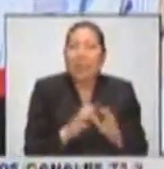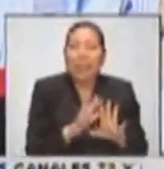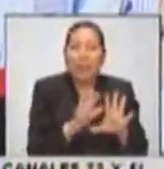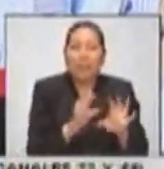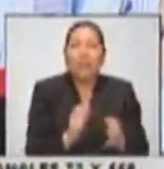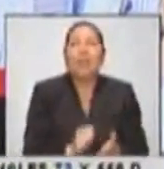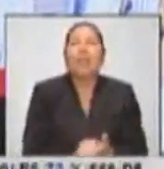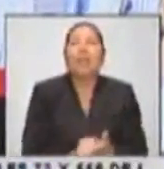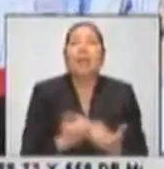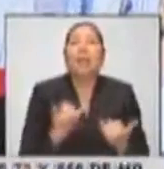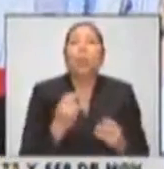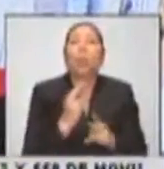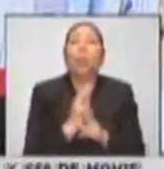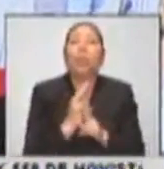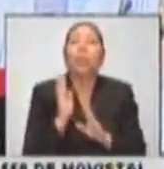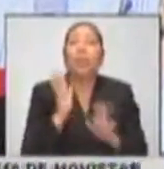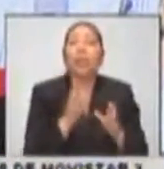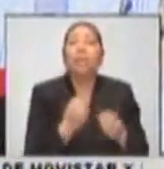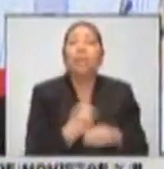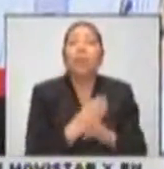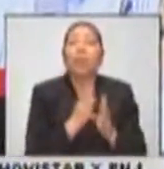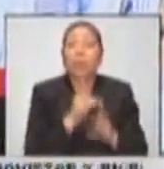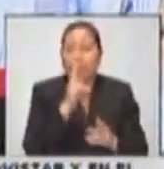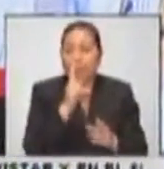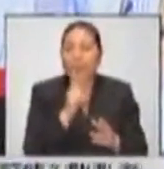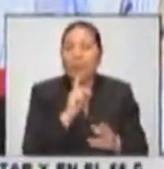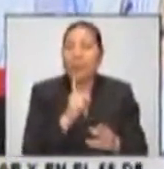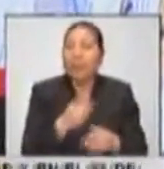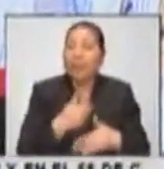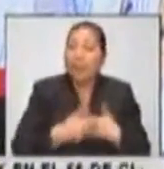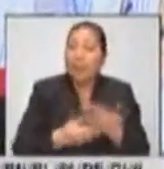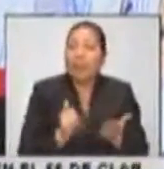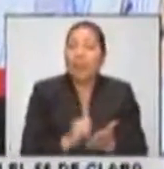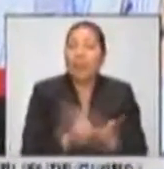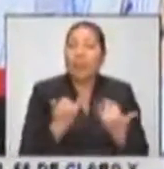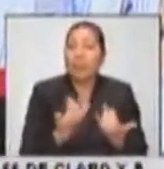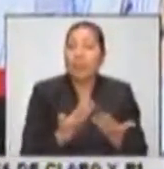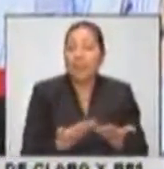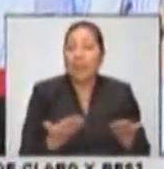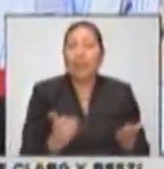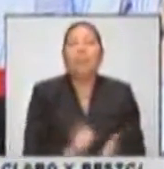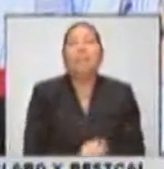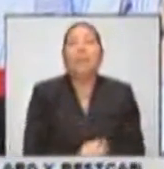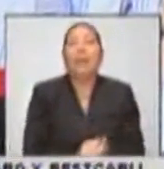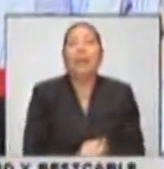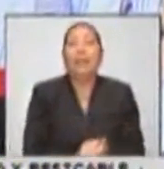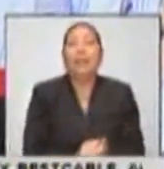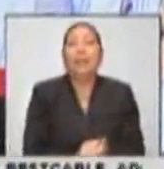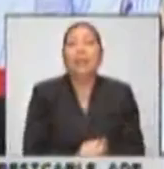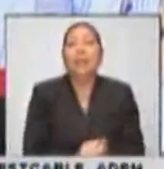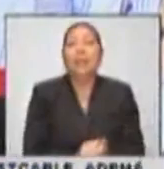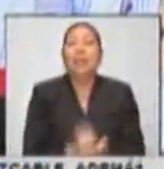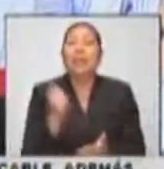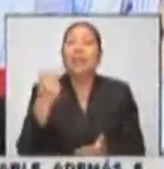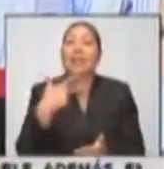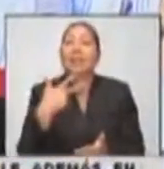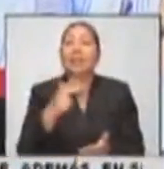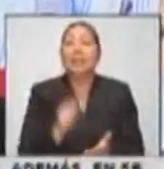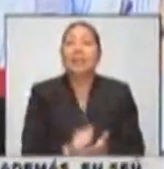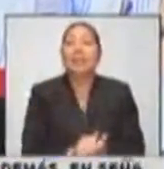situación del medio ambiente y la forma como el Perú ha estado avanzando en esta materia? En tercer